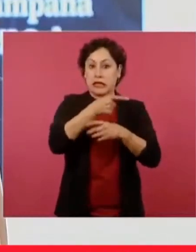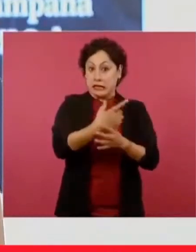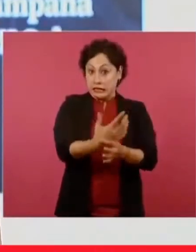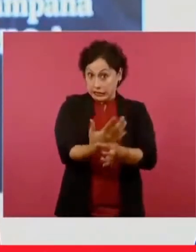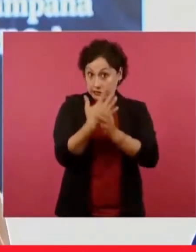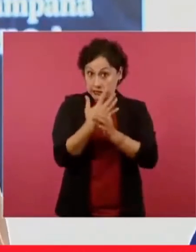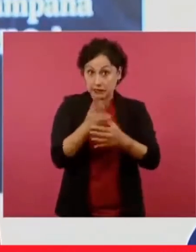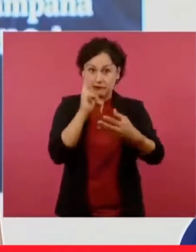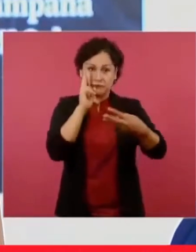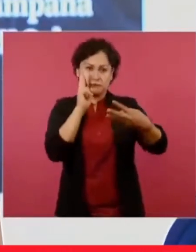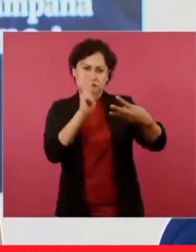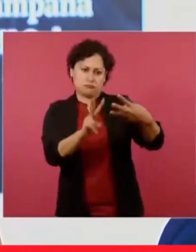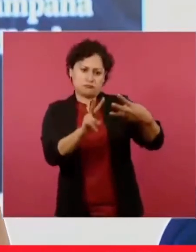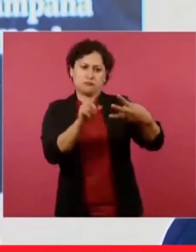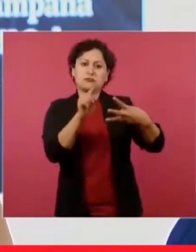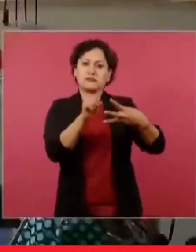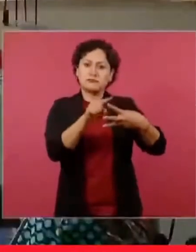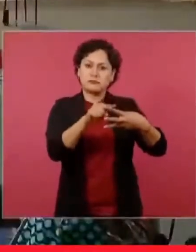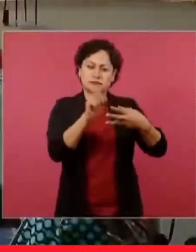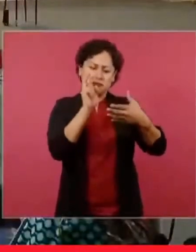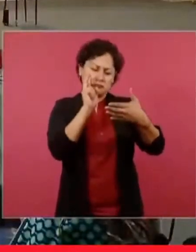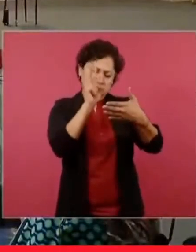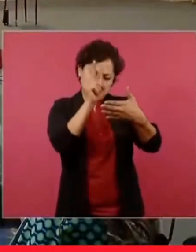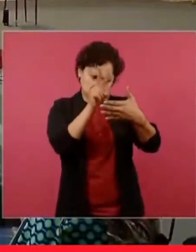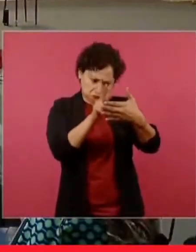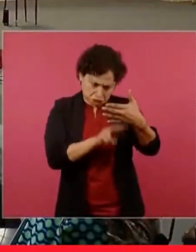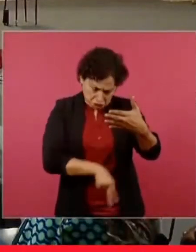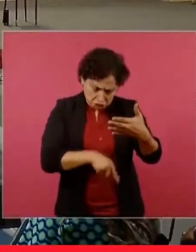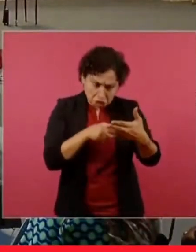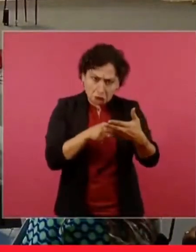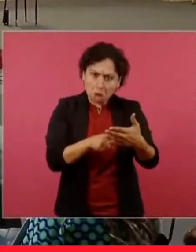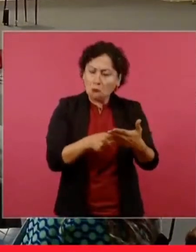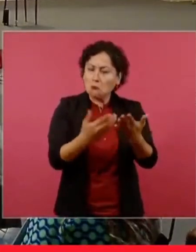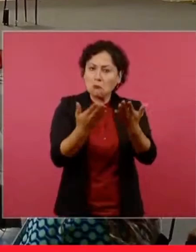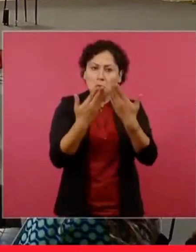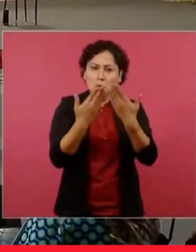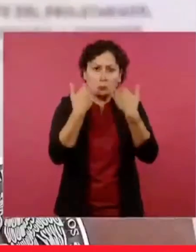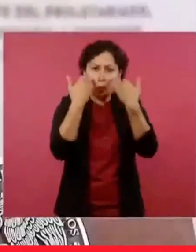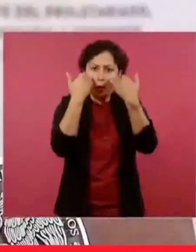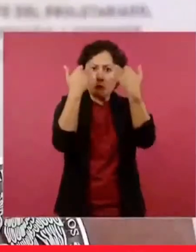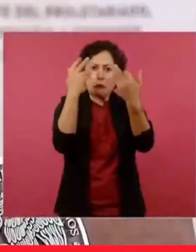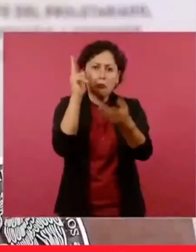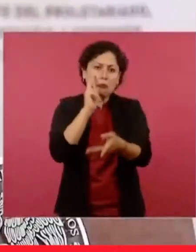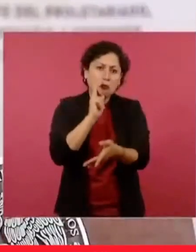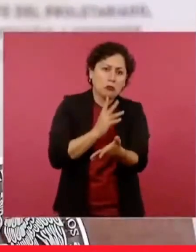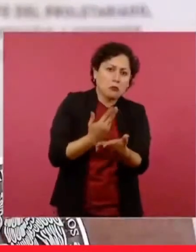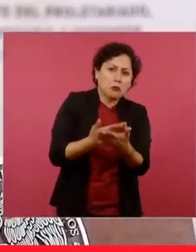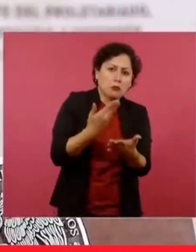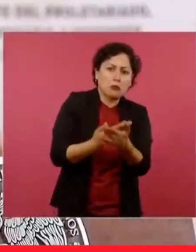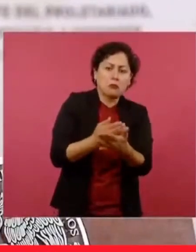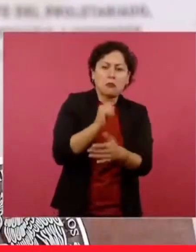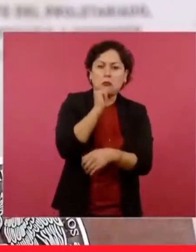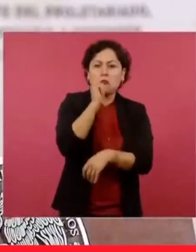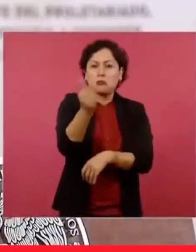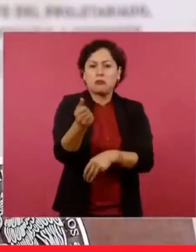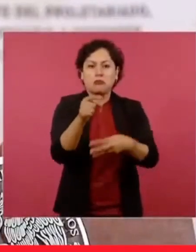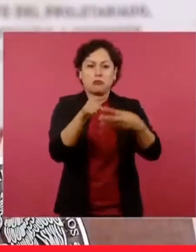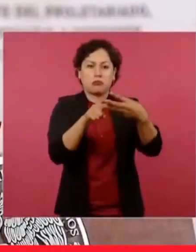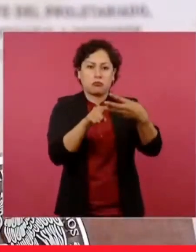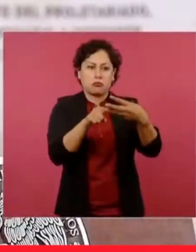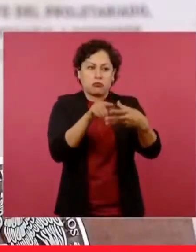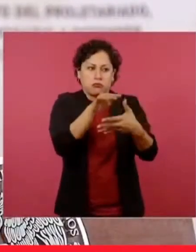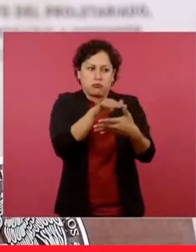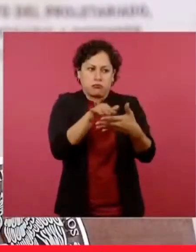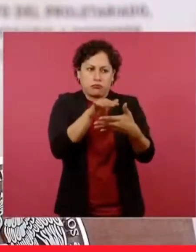Tim Golden para ProPublica no había ninguna evidencia de lo que estaban tratando de decir. Es decir, no decían nada, no tenía